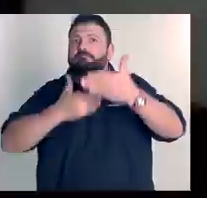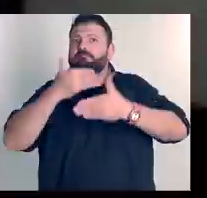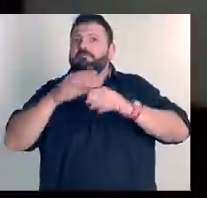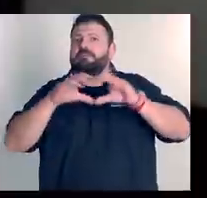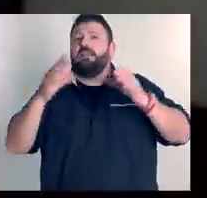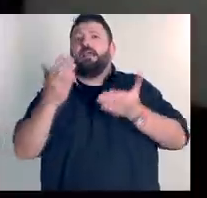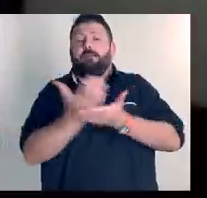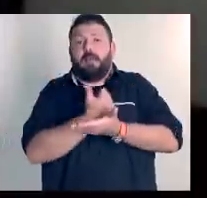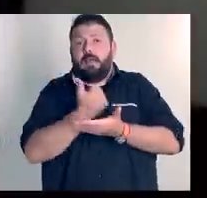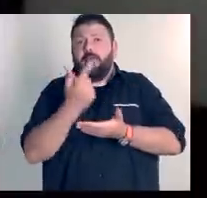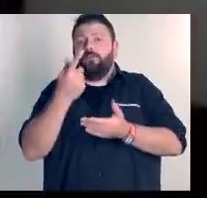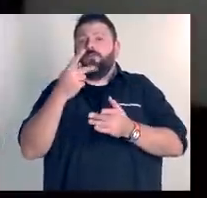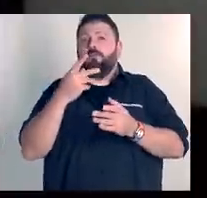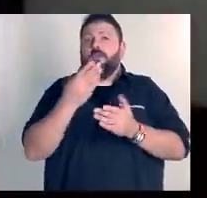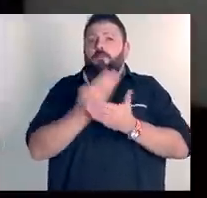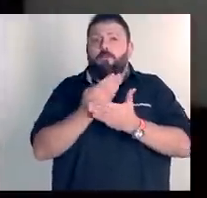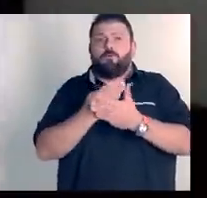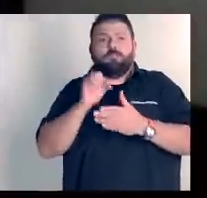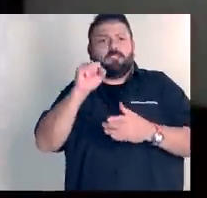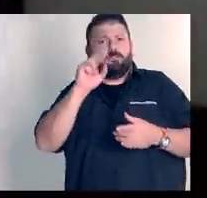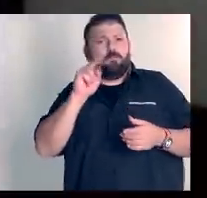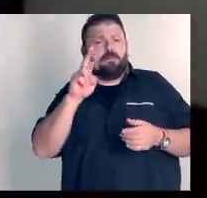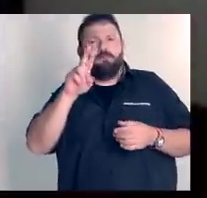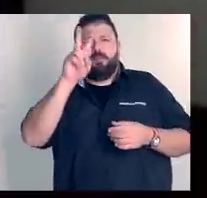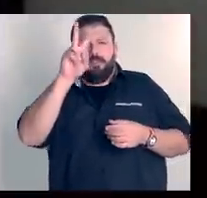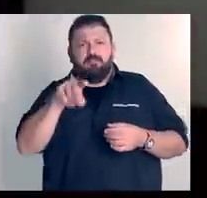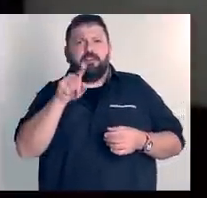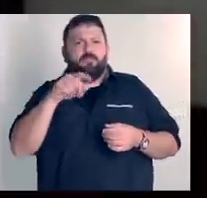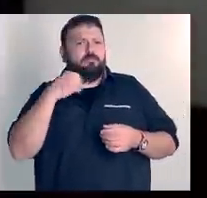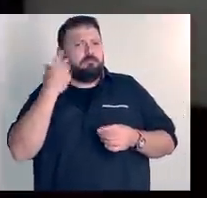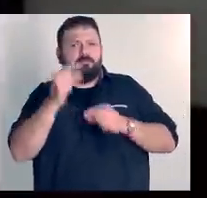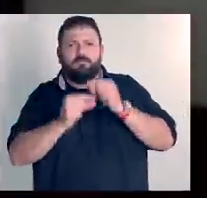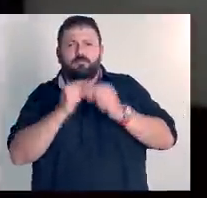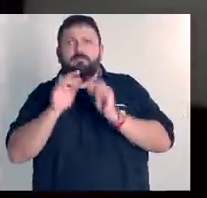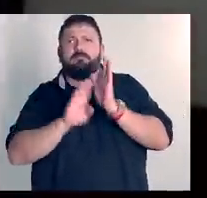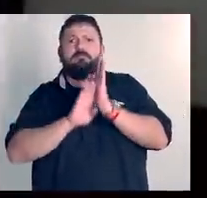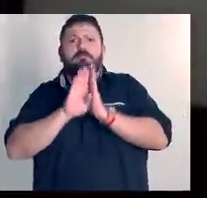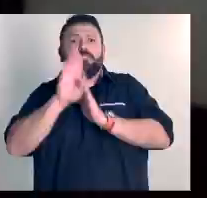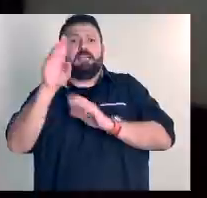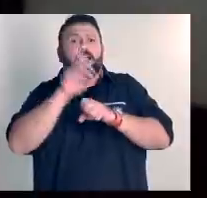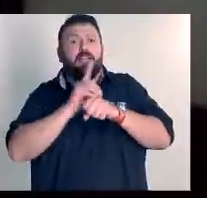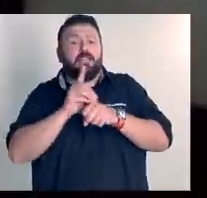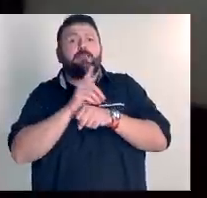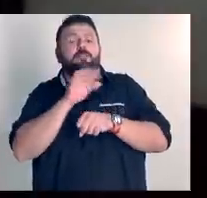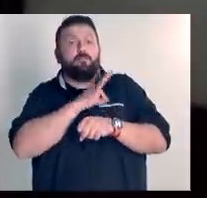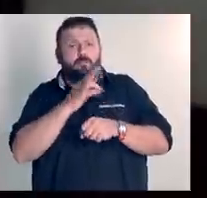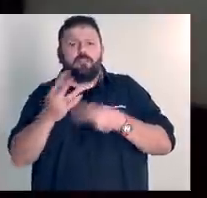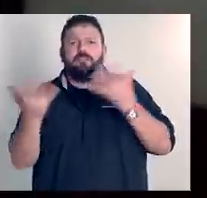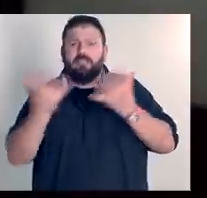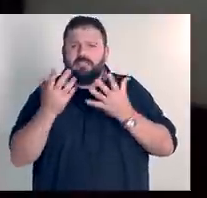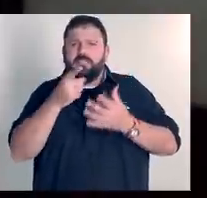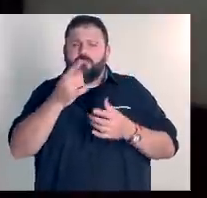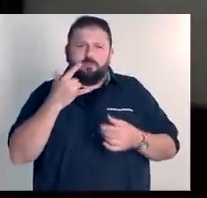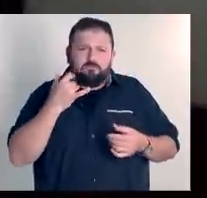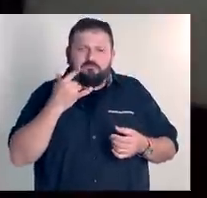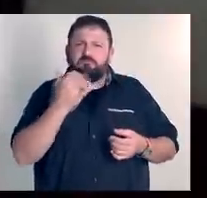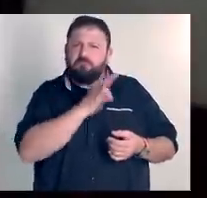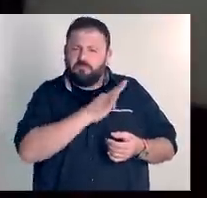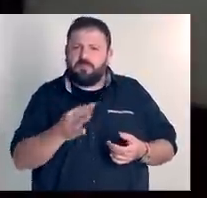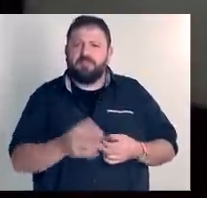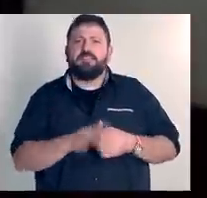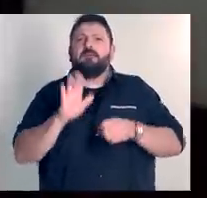Bronce Supreme, excuso decirte que tú te vas a ir al Diamante Premier, pero ellos también pueden lograrlo. ¿Por qué? Porque